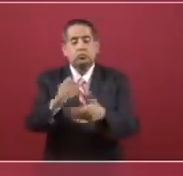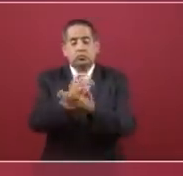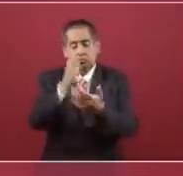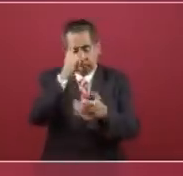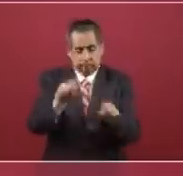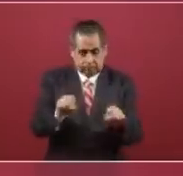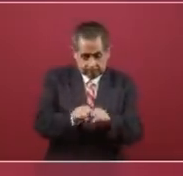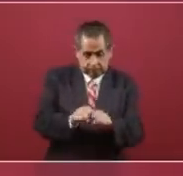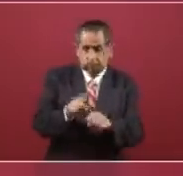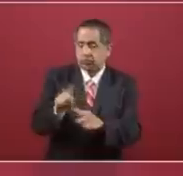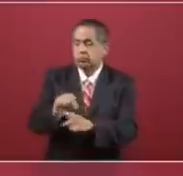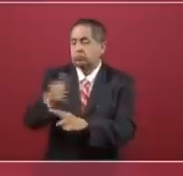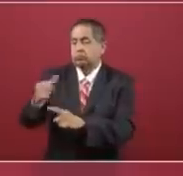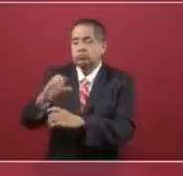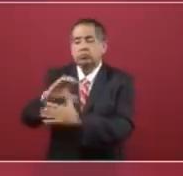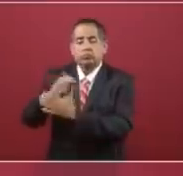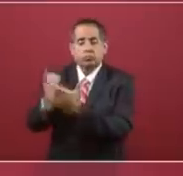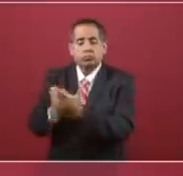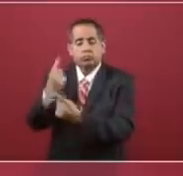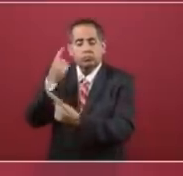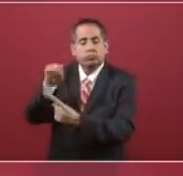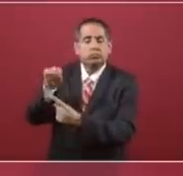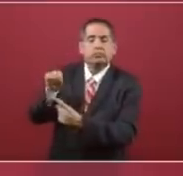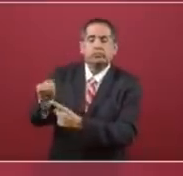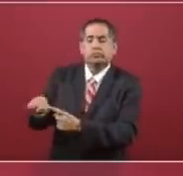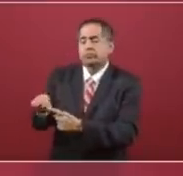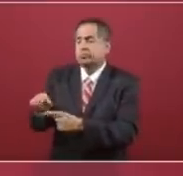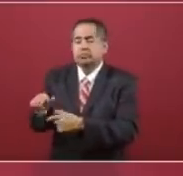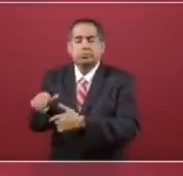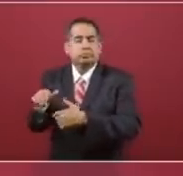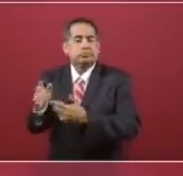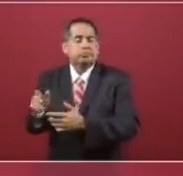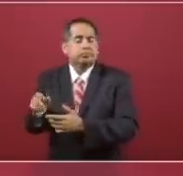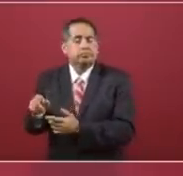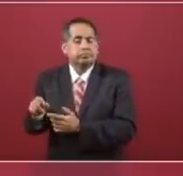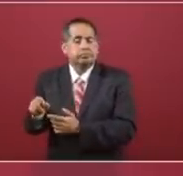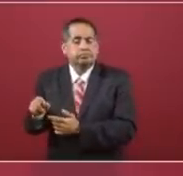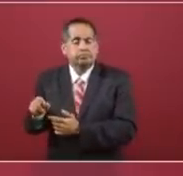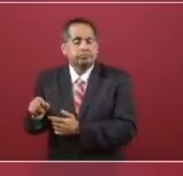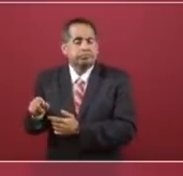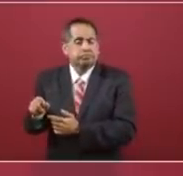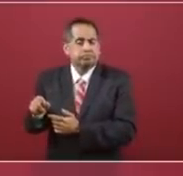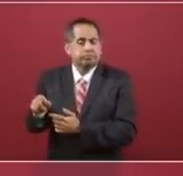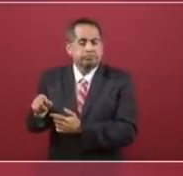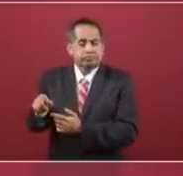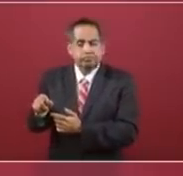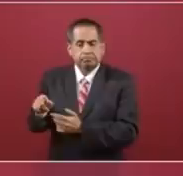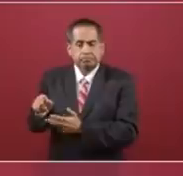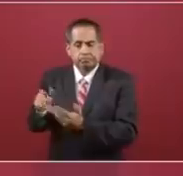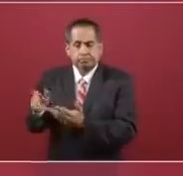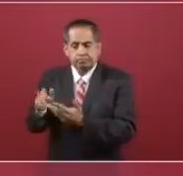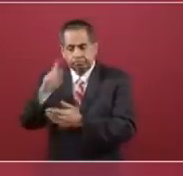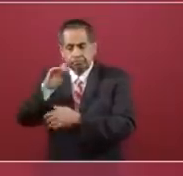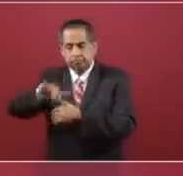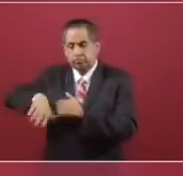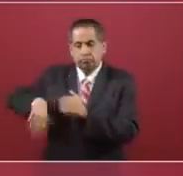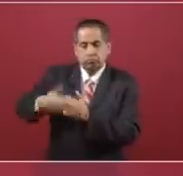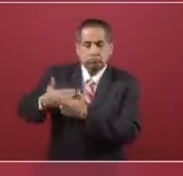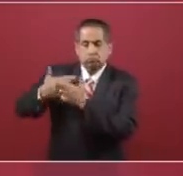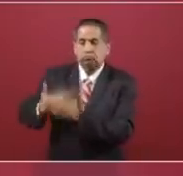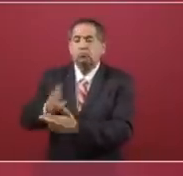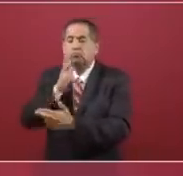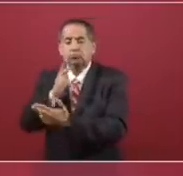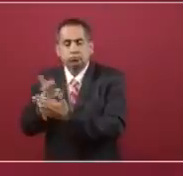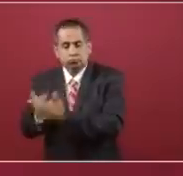Eh otro contrato para eh el almacenamiento del